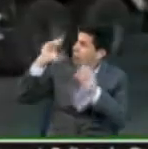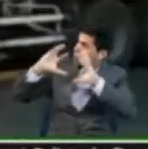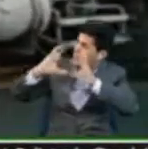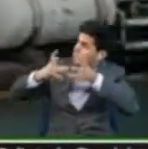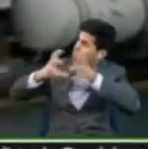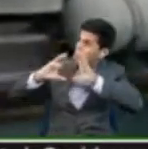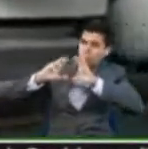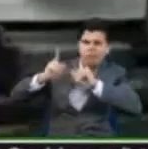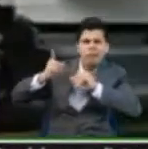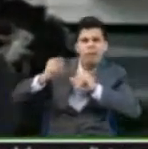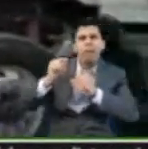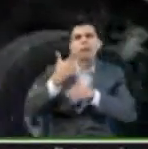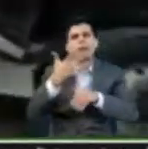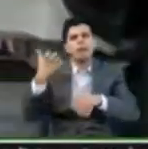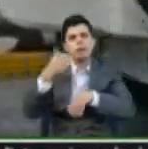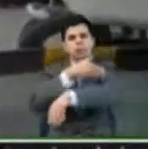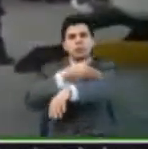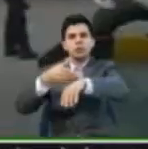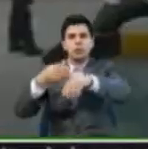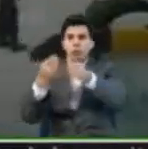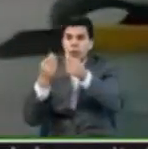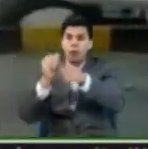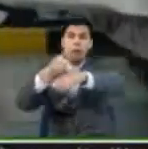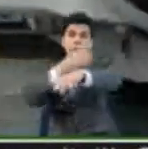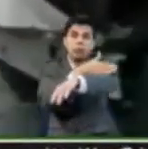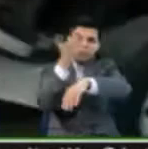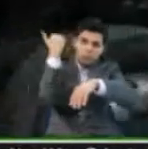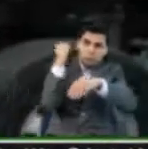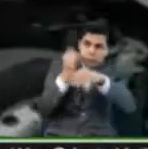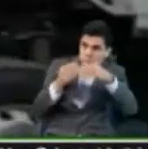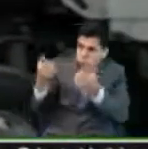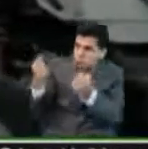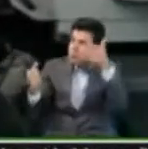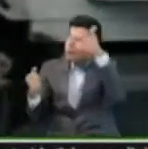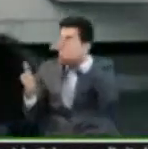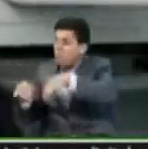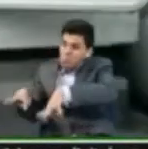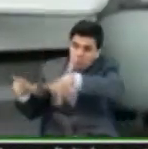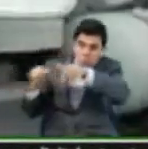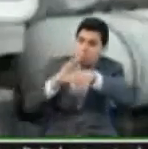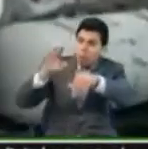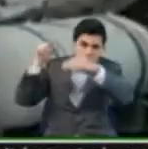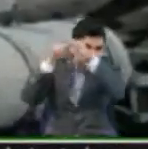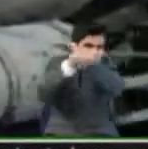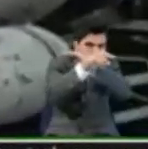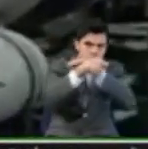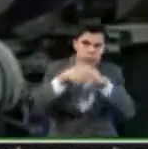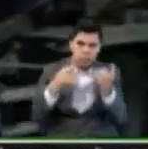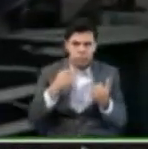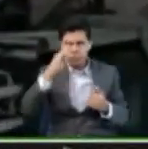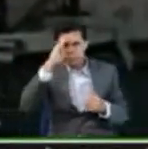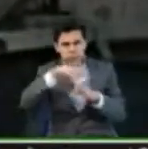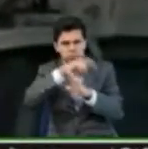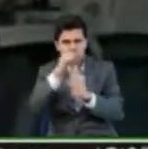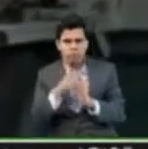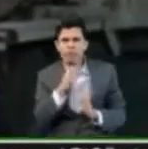valor comercial de más de 500 millones de pesos y habrían sido hurtadas en los últimos días. Las autoridades tratan de establecer si la delincuencia